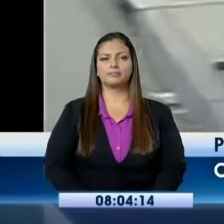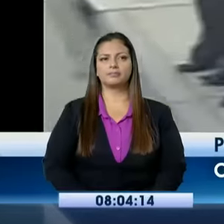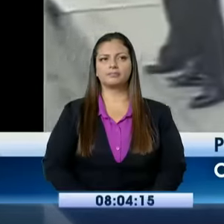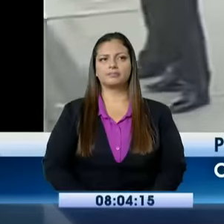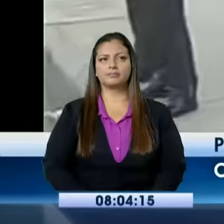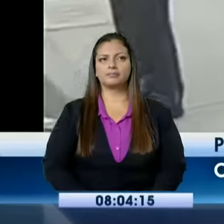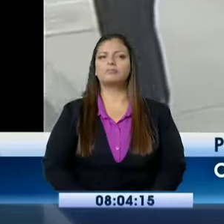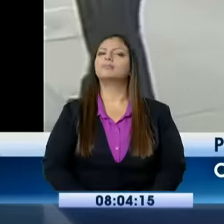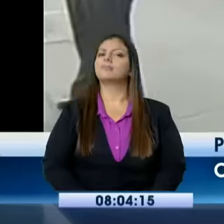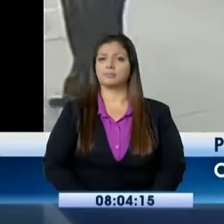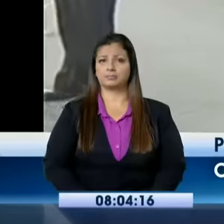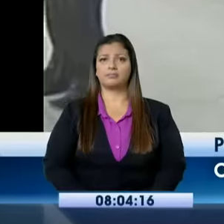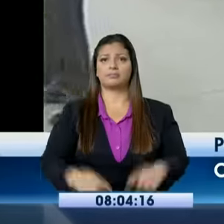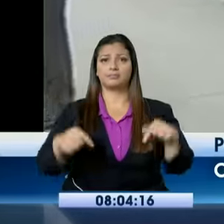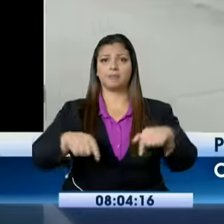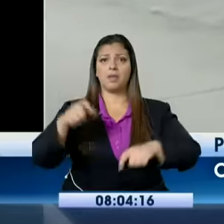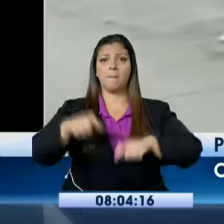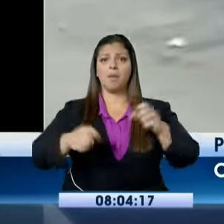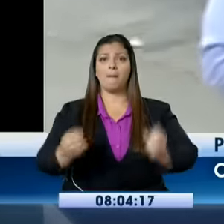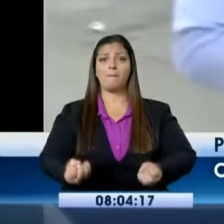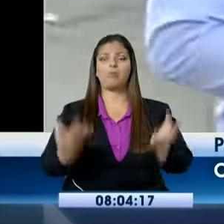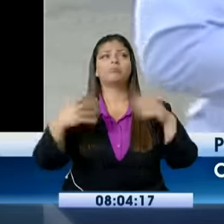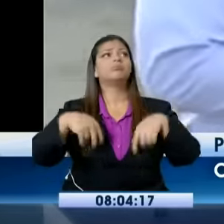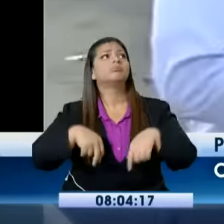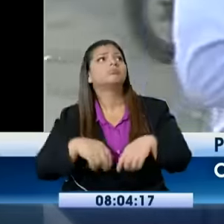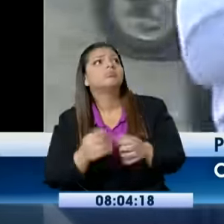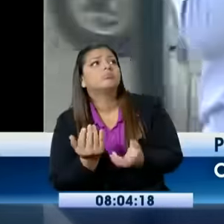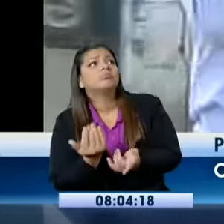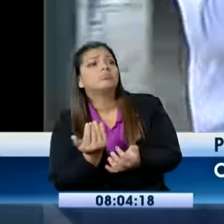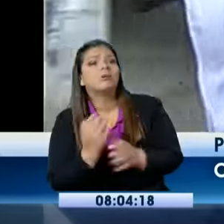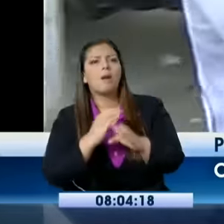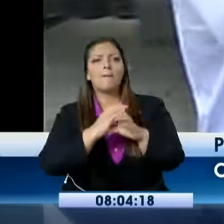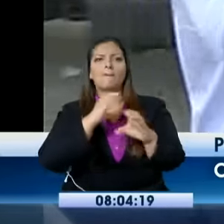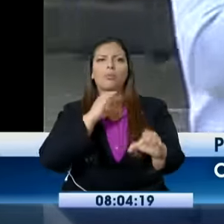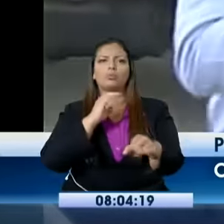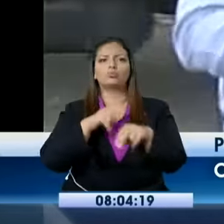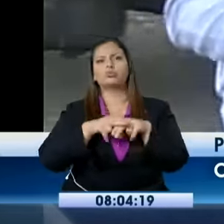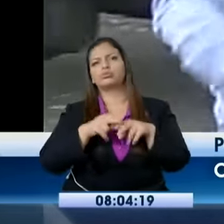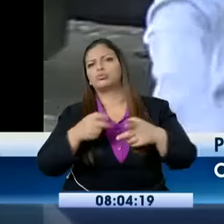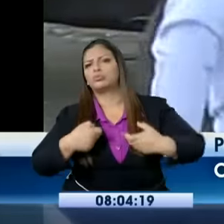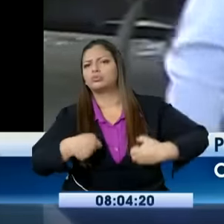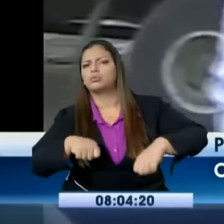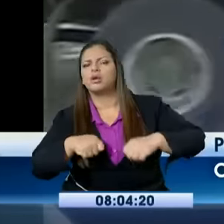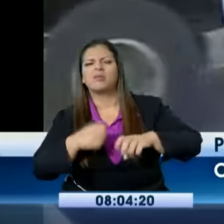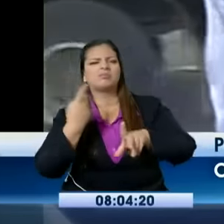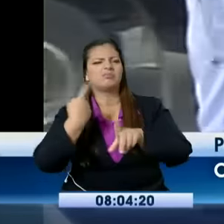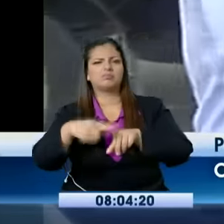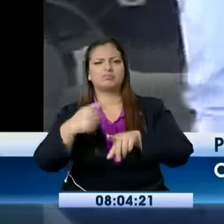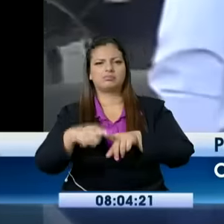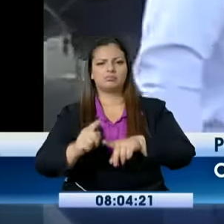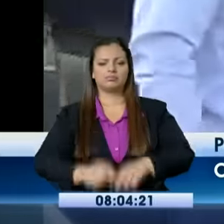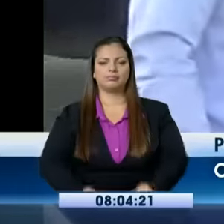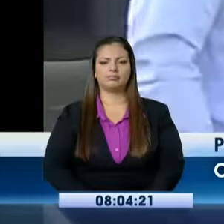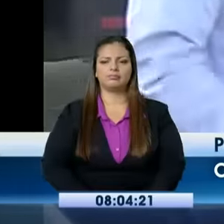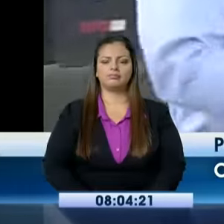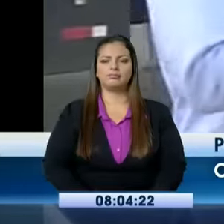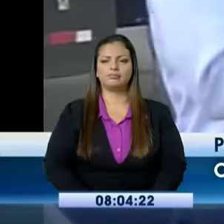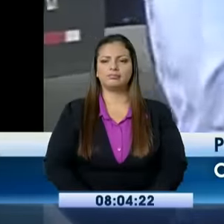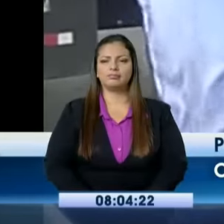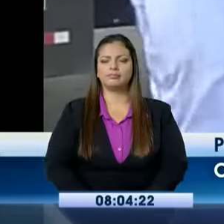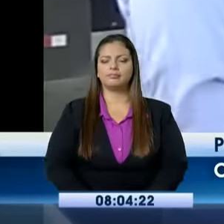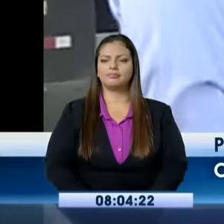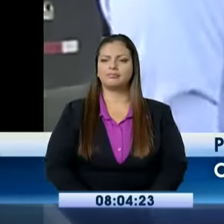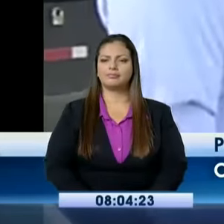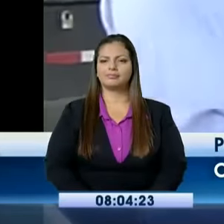los buses, las motos, las tricimotos, el tipo de transporte que sea. Buenos días, Teniente Cumbal, cuénteme un